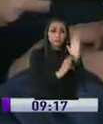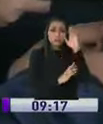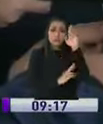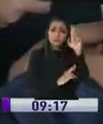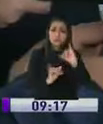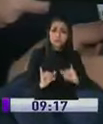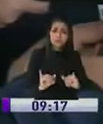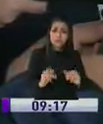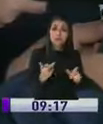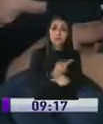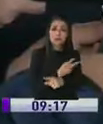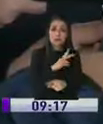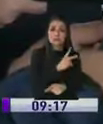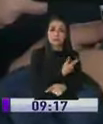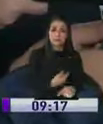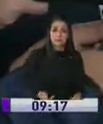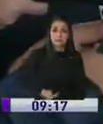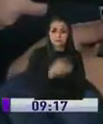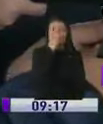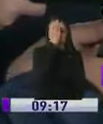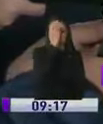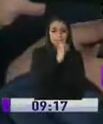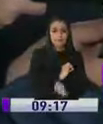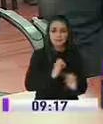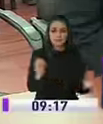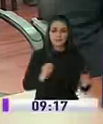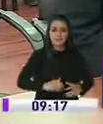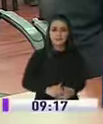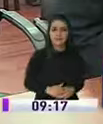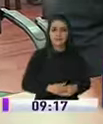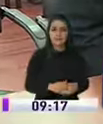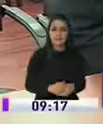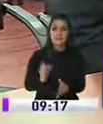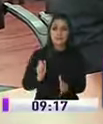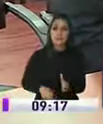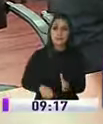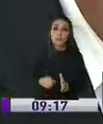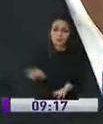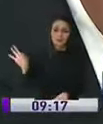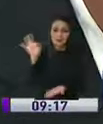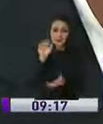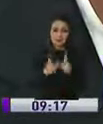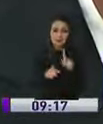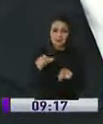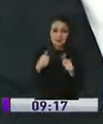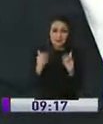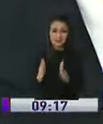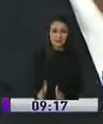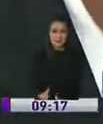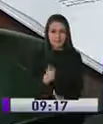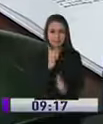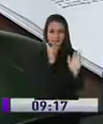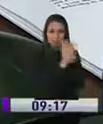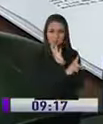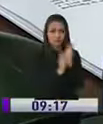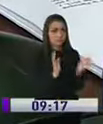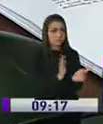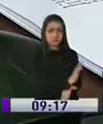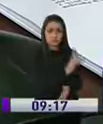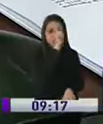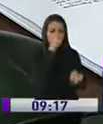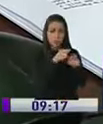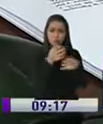peor del señor ingeniero Jorge Glass Espinel. El abogado que representó a los demandantes rechazó la decisión del juez. Dijo que